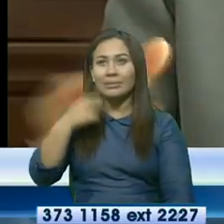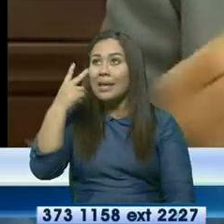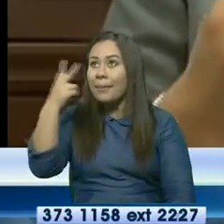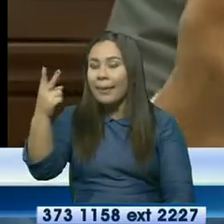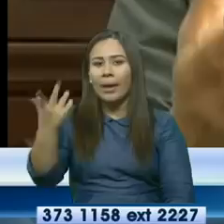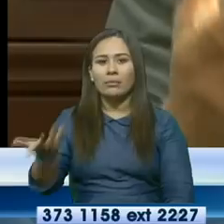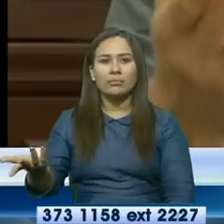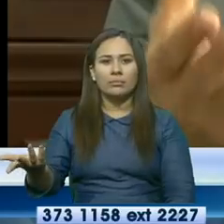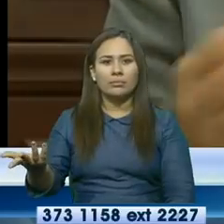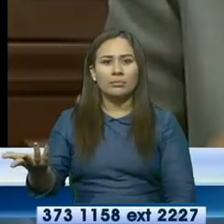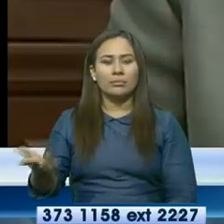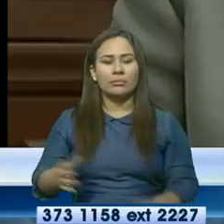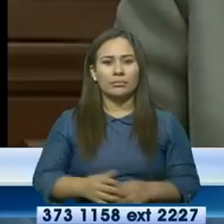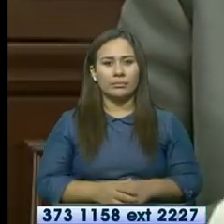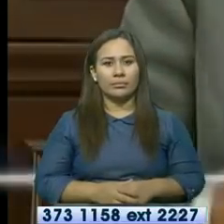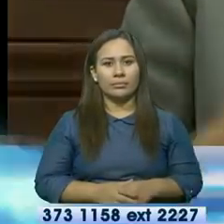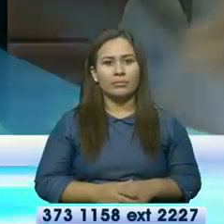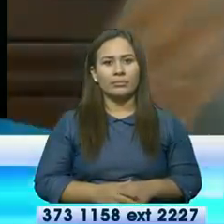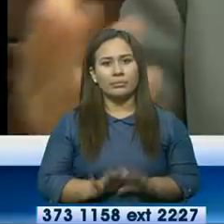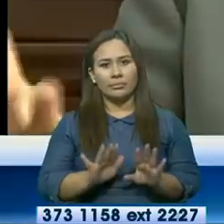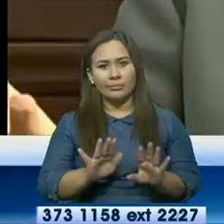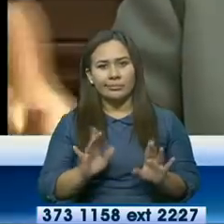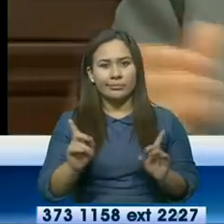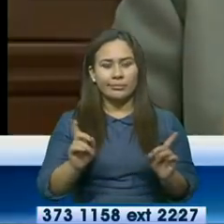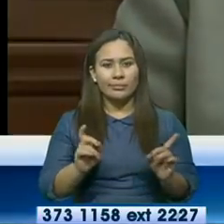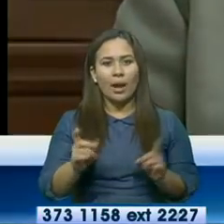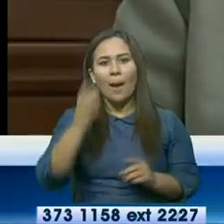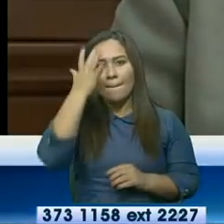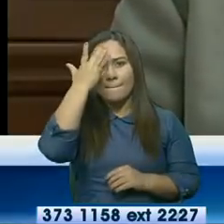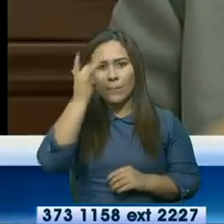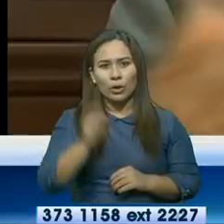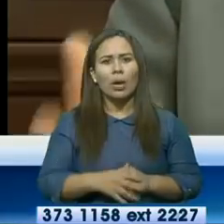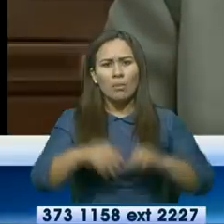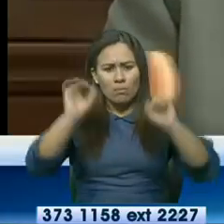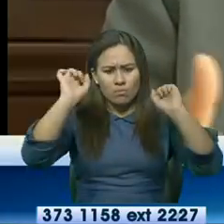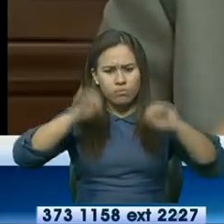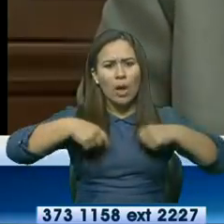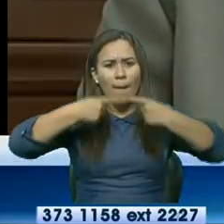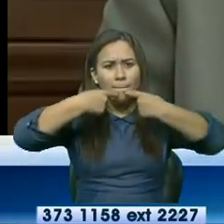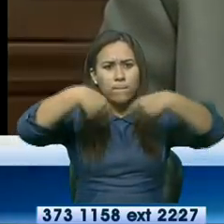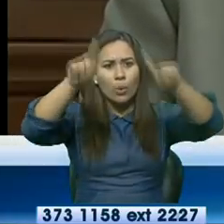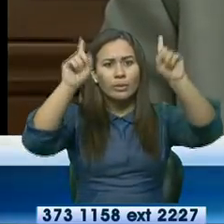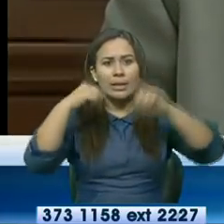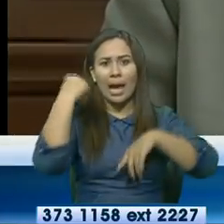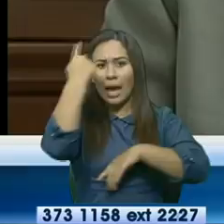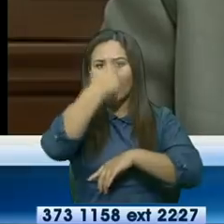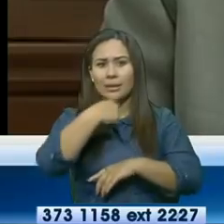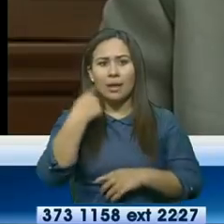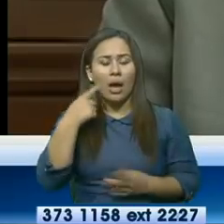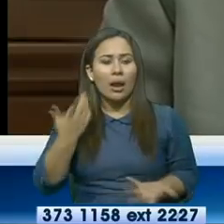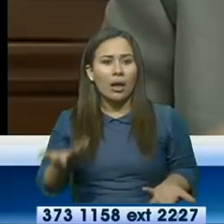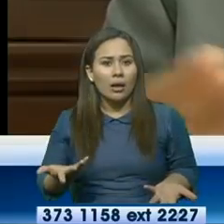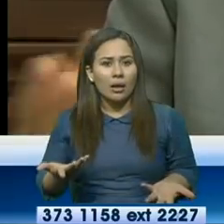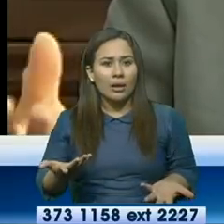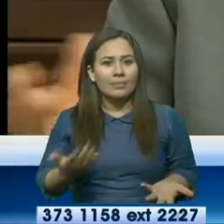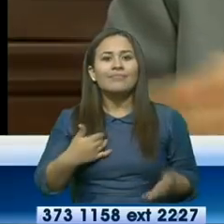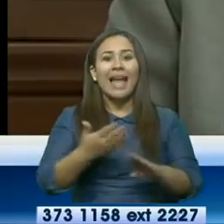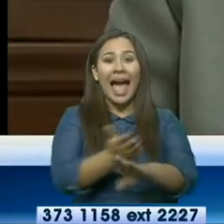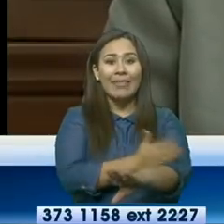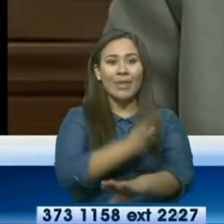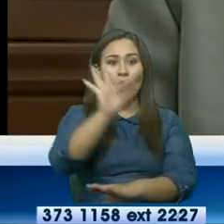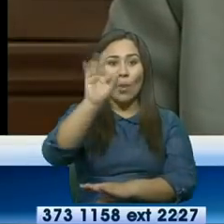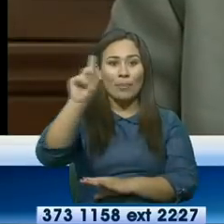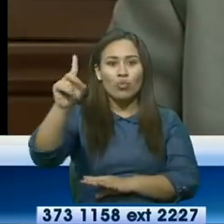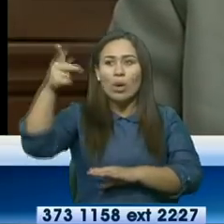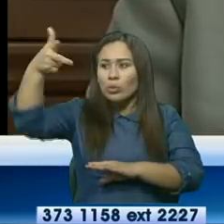sencillamente allí en esa situación es porque no se puede divulgar la información de esa persona que a veces son personas que